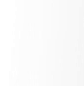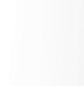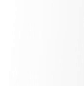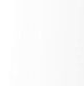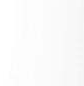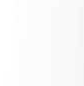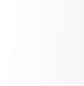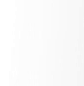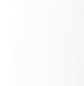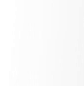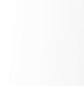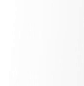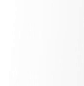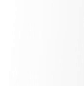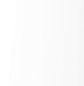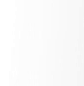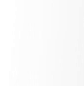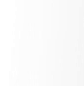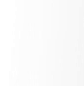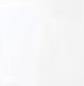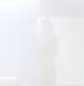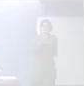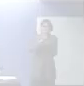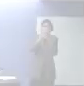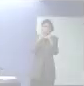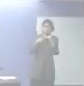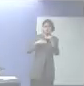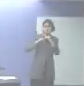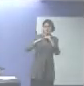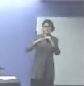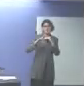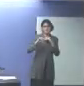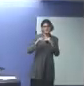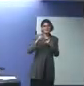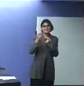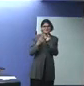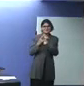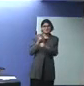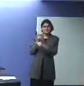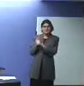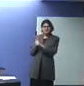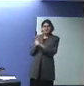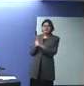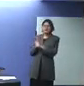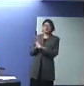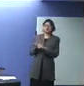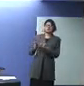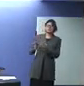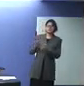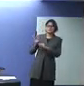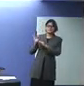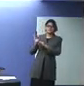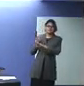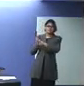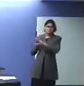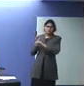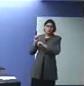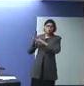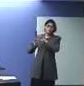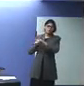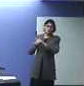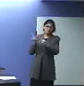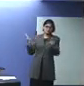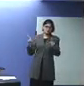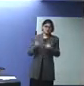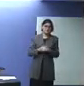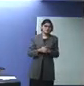una marcada distinción en la manera en que los demás me tratan y la manera en la que me tratan a mí. Esa es una idea que yo tenía en la